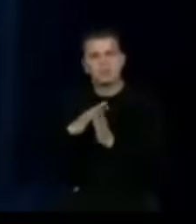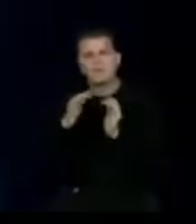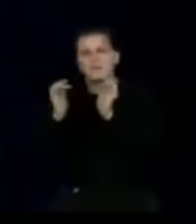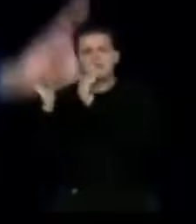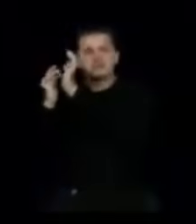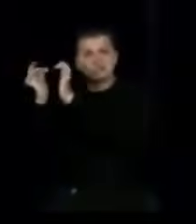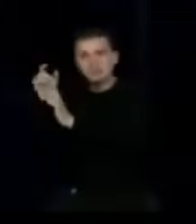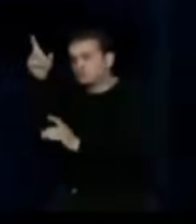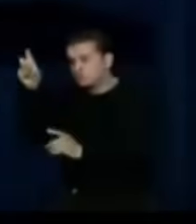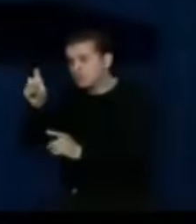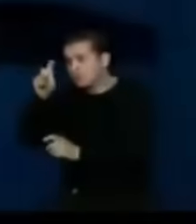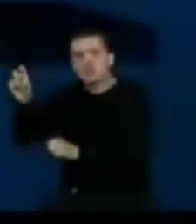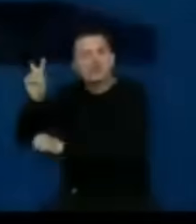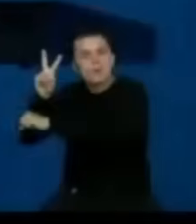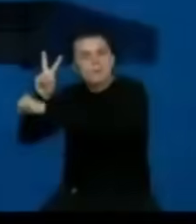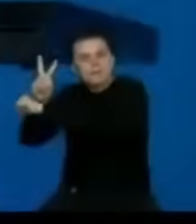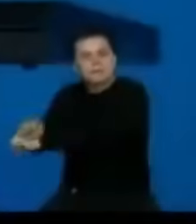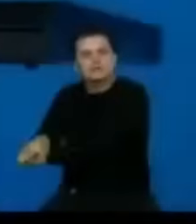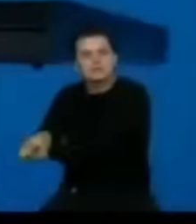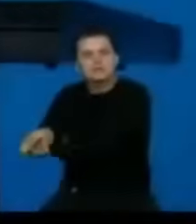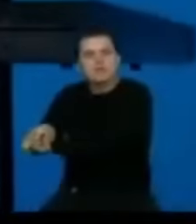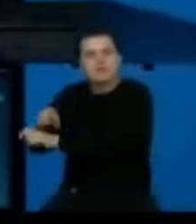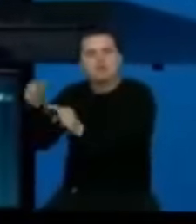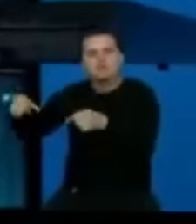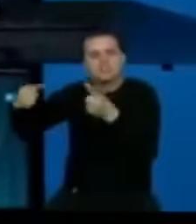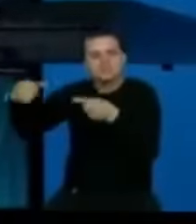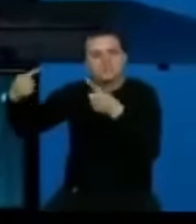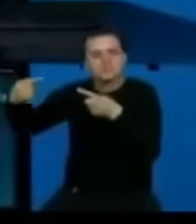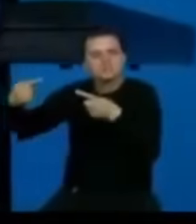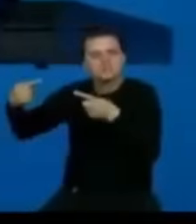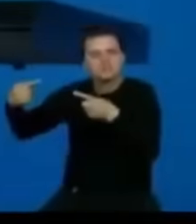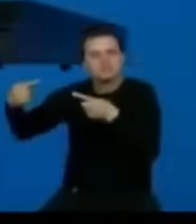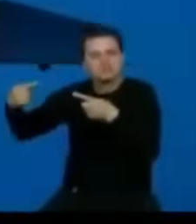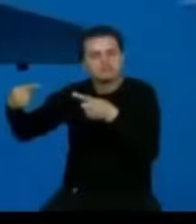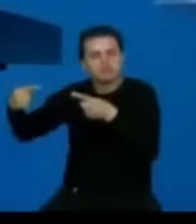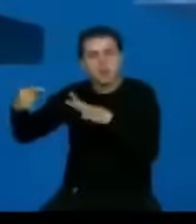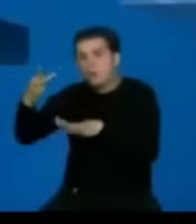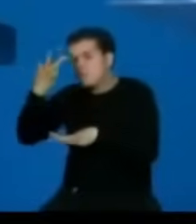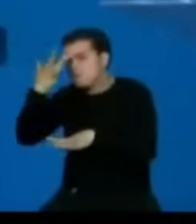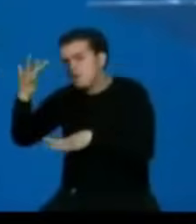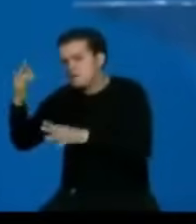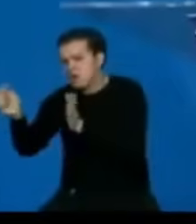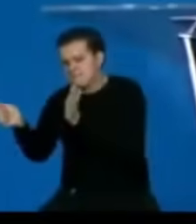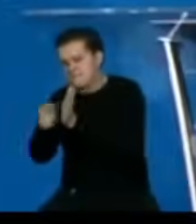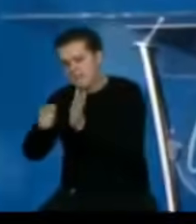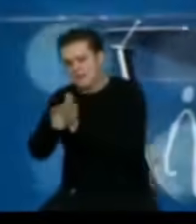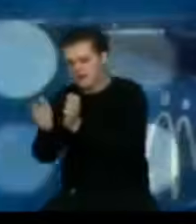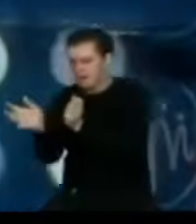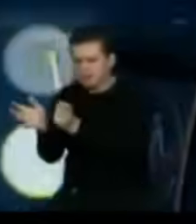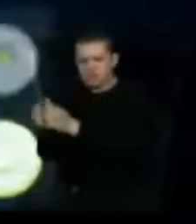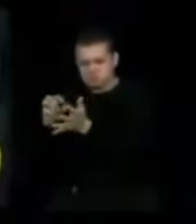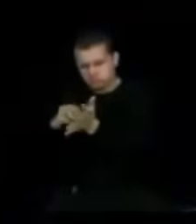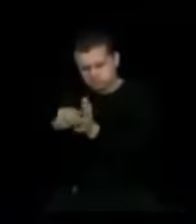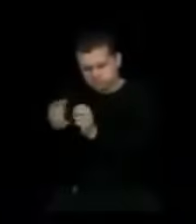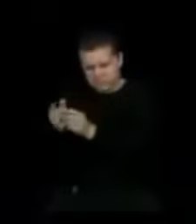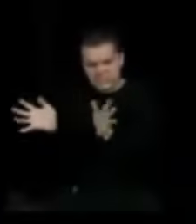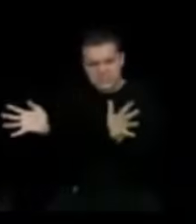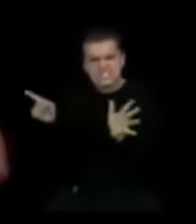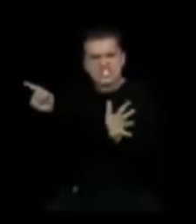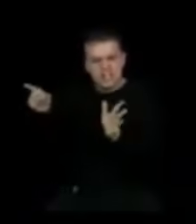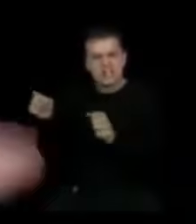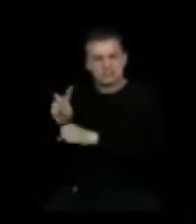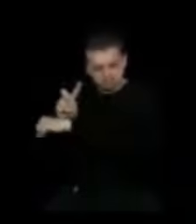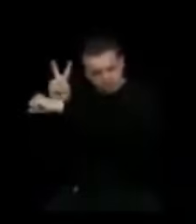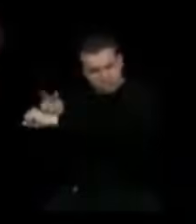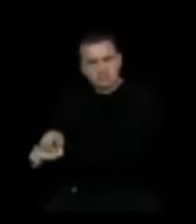Jesús en la cruz venció a ese enemigo. Por sus llagas, dice la palabra,